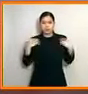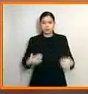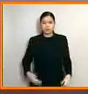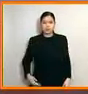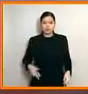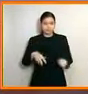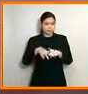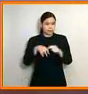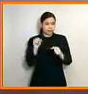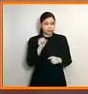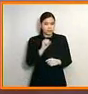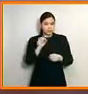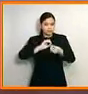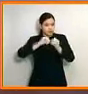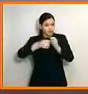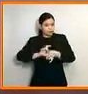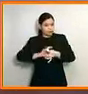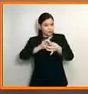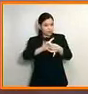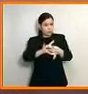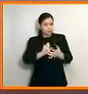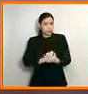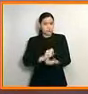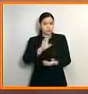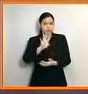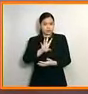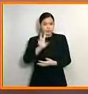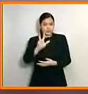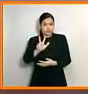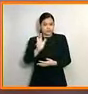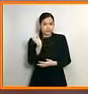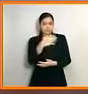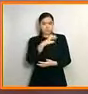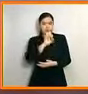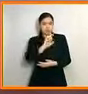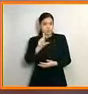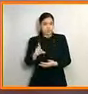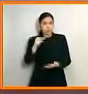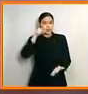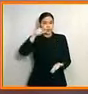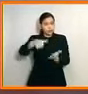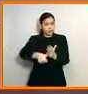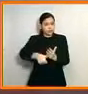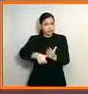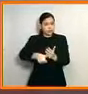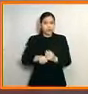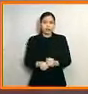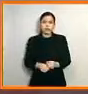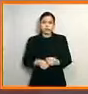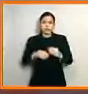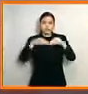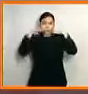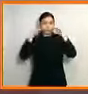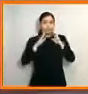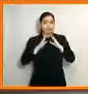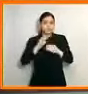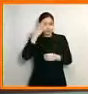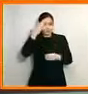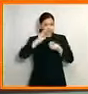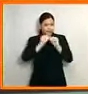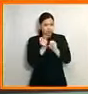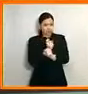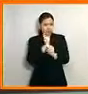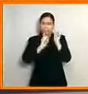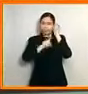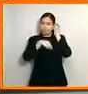muslo izquierdo, otros números que lo relacionan 43 y 01. Carta astrológica Géminis. A continuación conoceremos